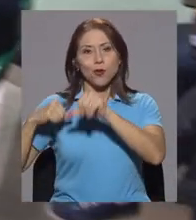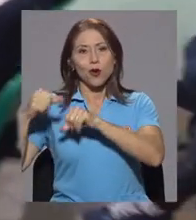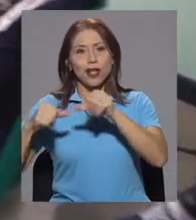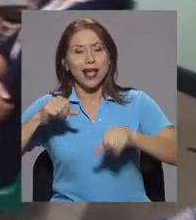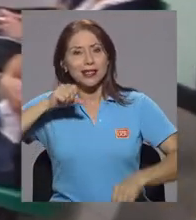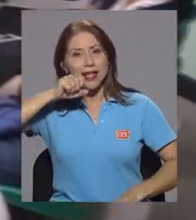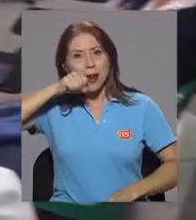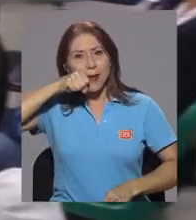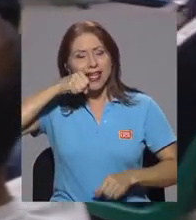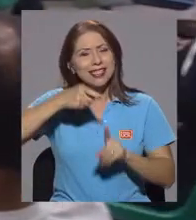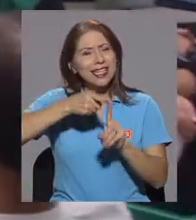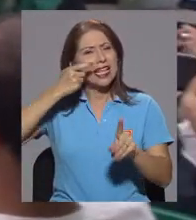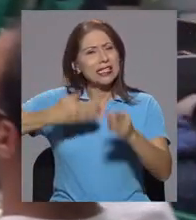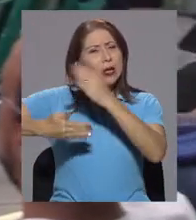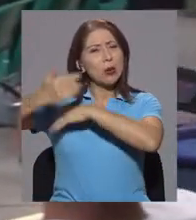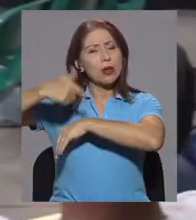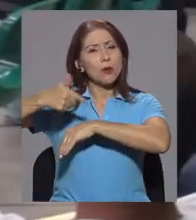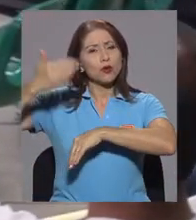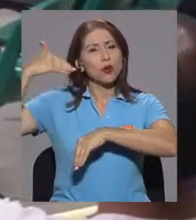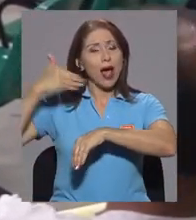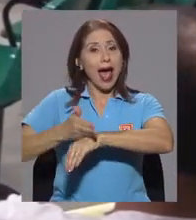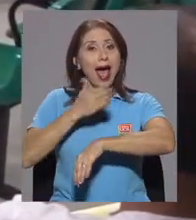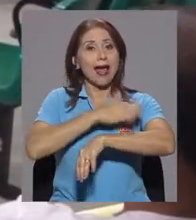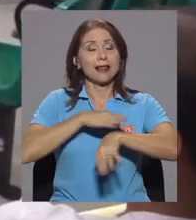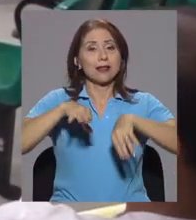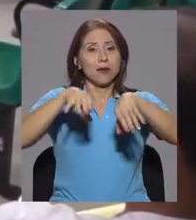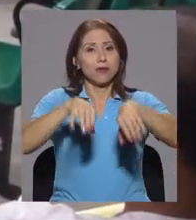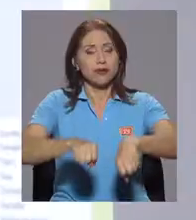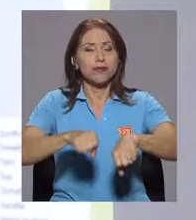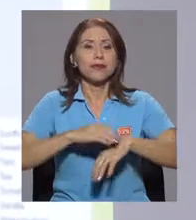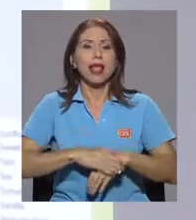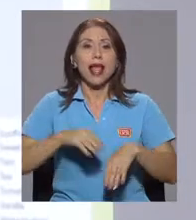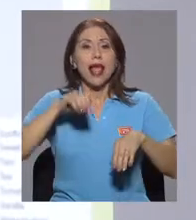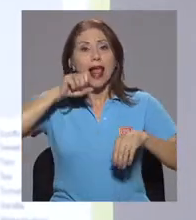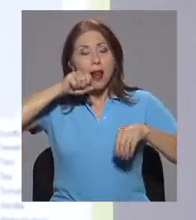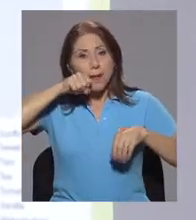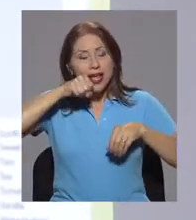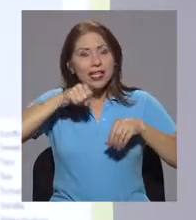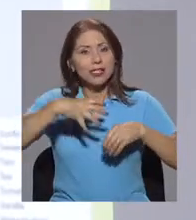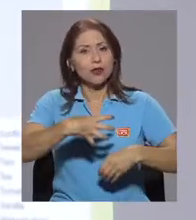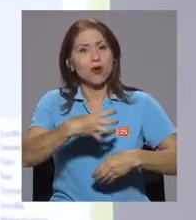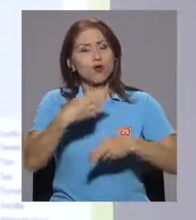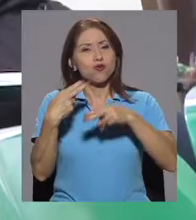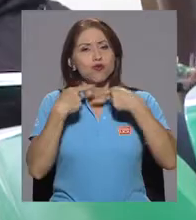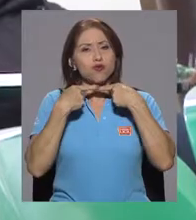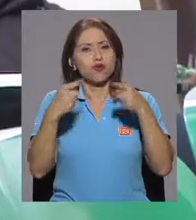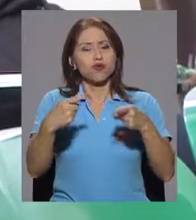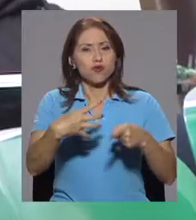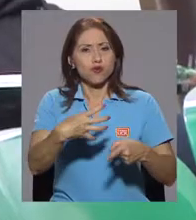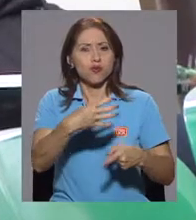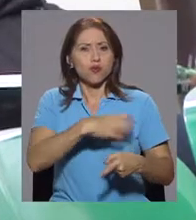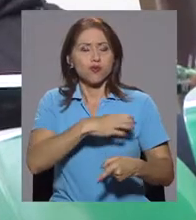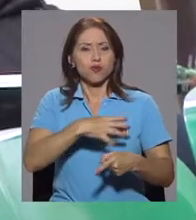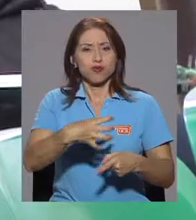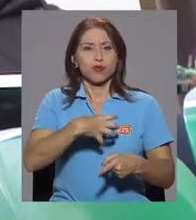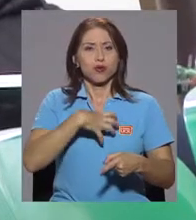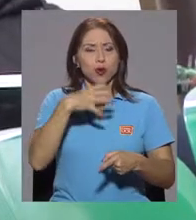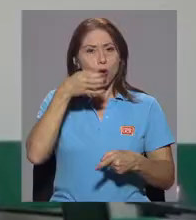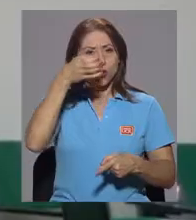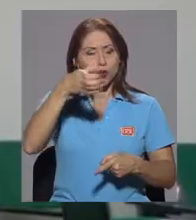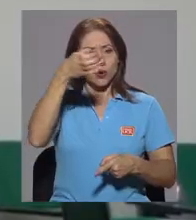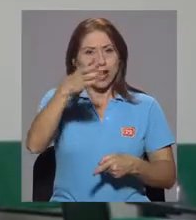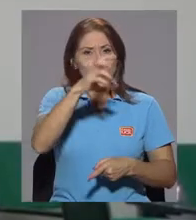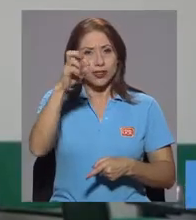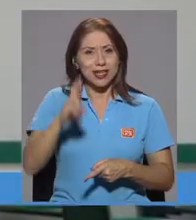la época prehispánica. El maíz fue declarado Patrimonio Cultural de Costa Rica en el 2014.